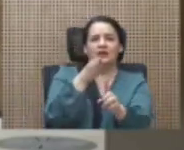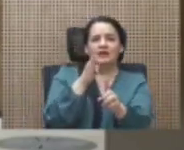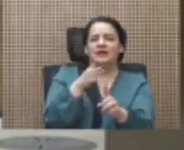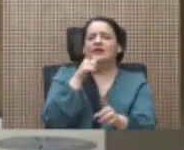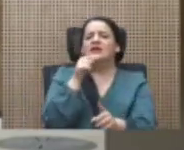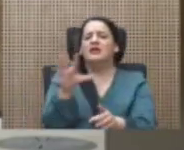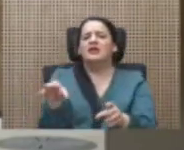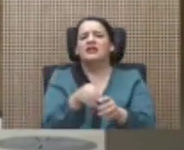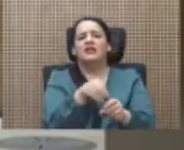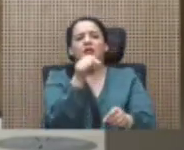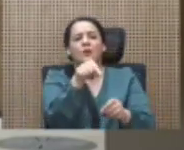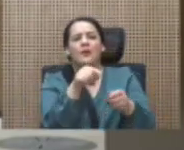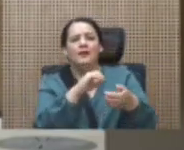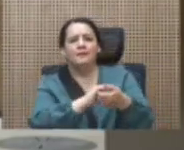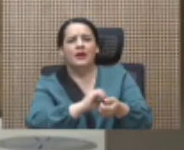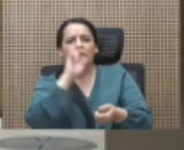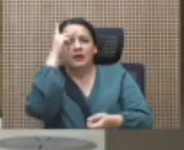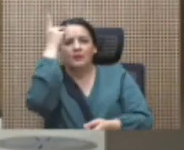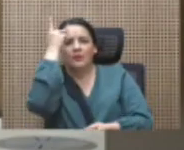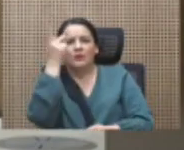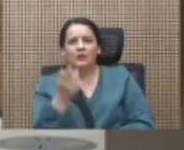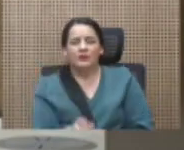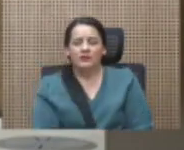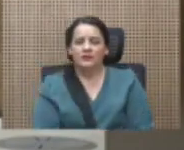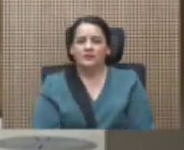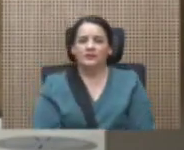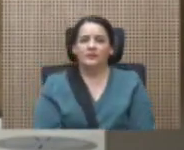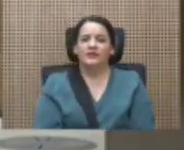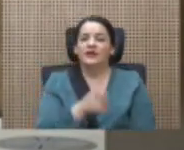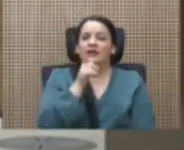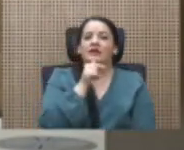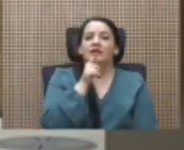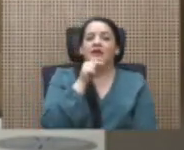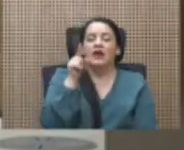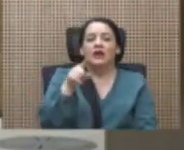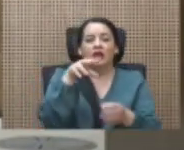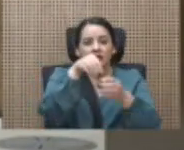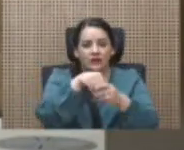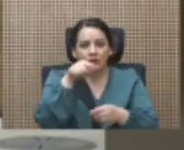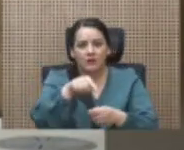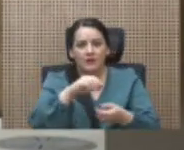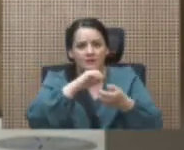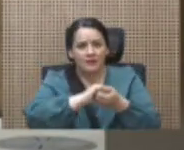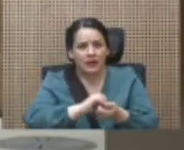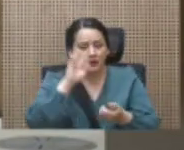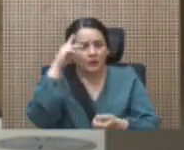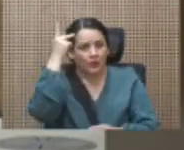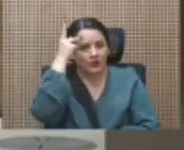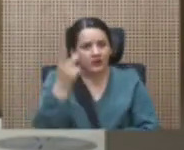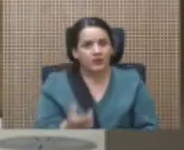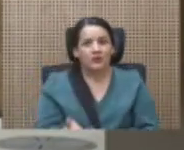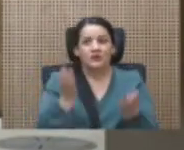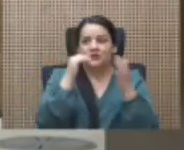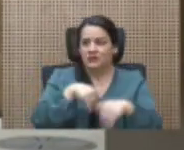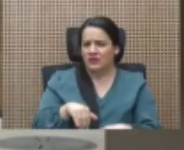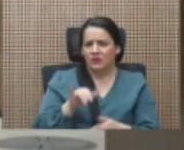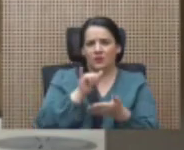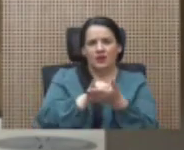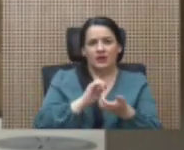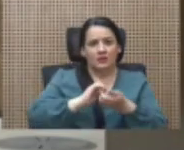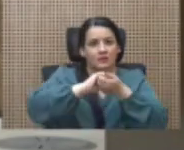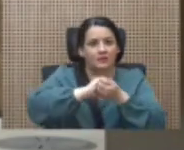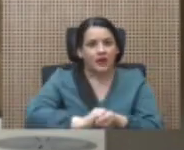están en ese pacto político Quiénes están en ese pacto político y si no hay tal pacto